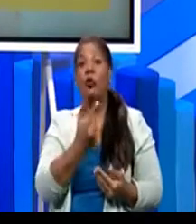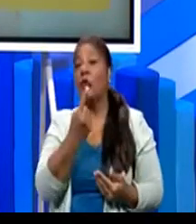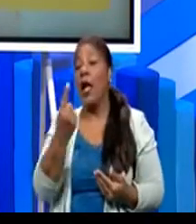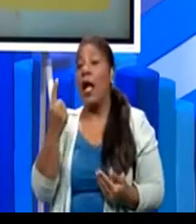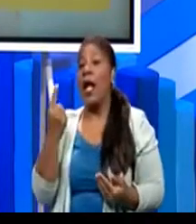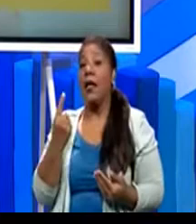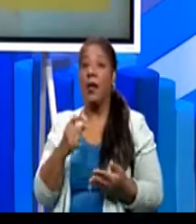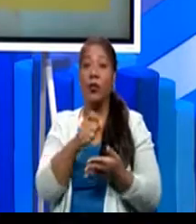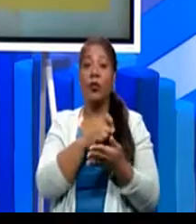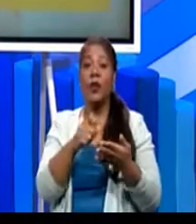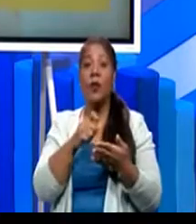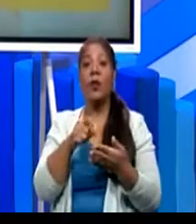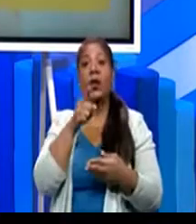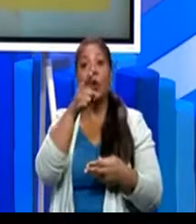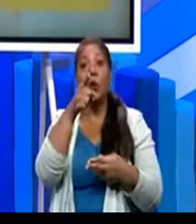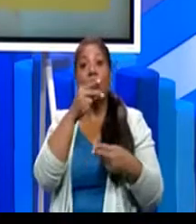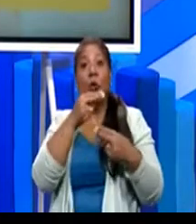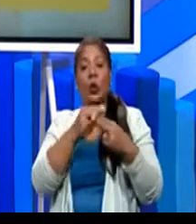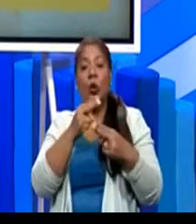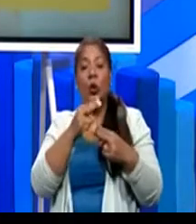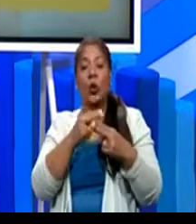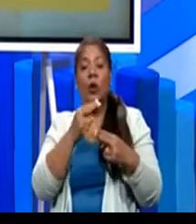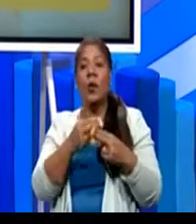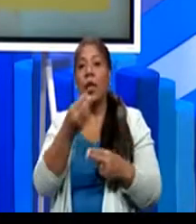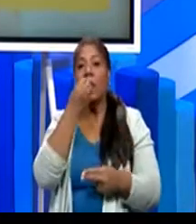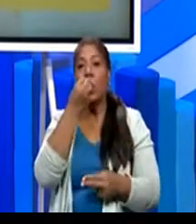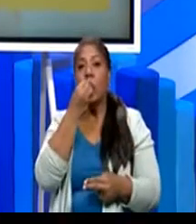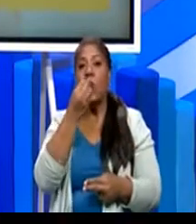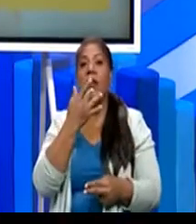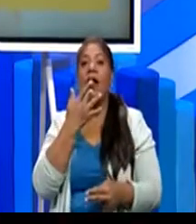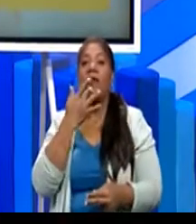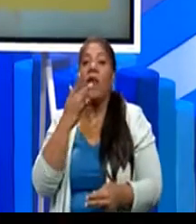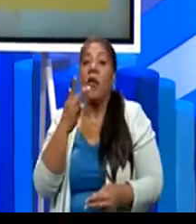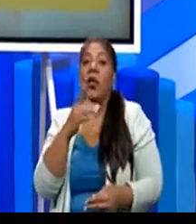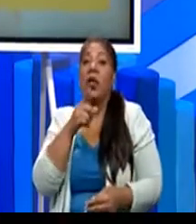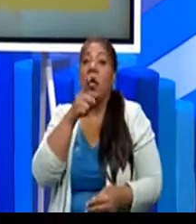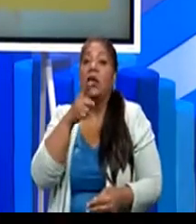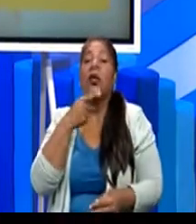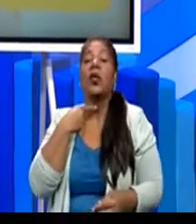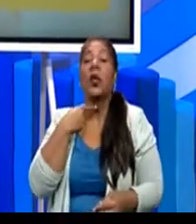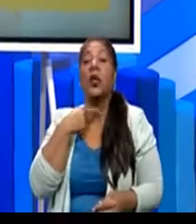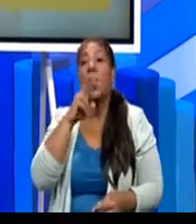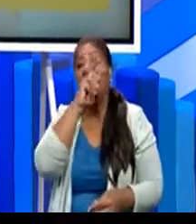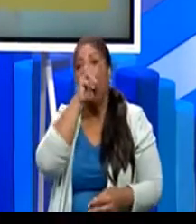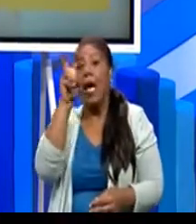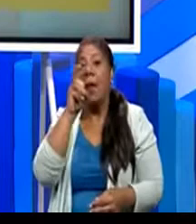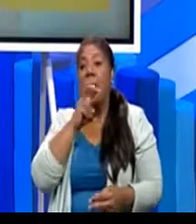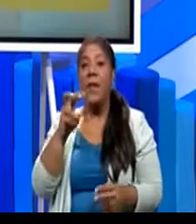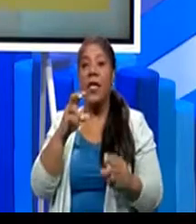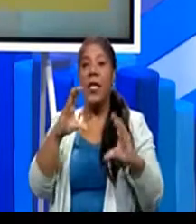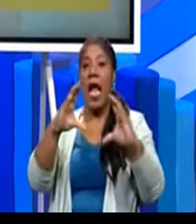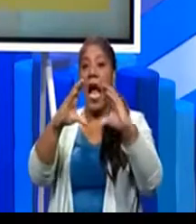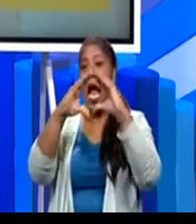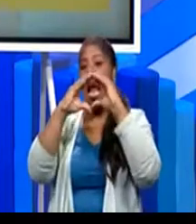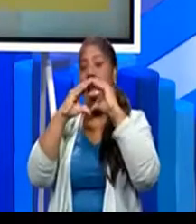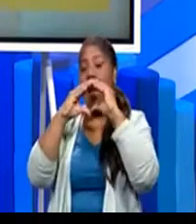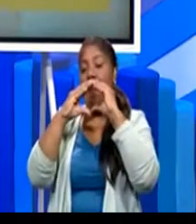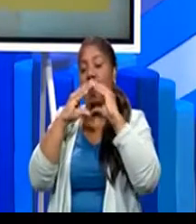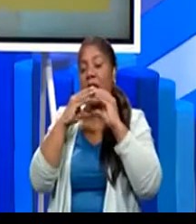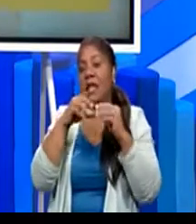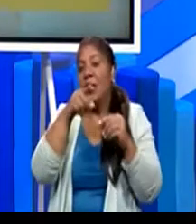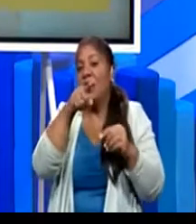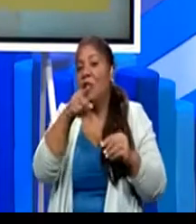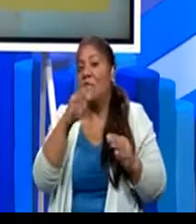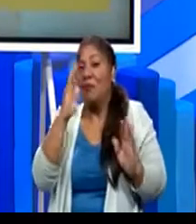en ese cuadernito qué es lo que a ti te gusta, si te gusta la pizza, si te gusta la hamburguesa, no sé. Ustedes